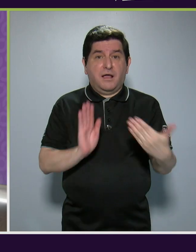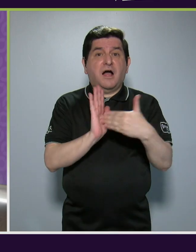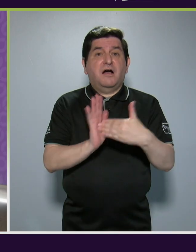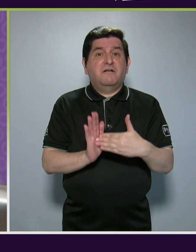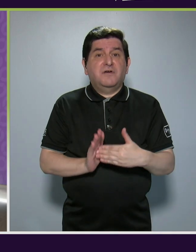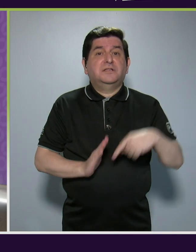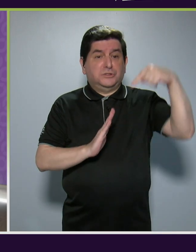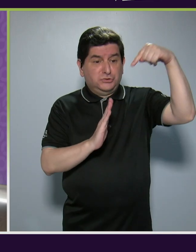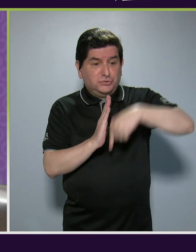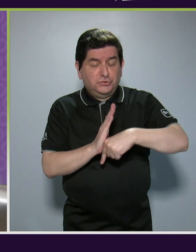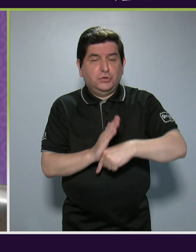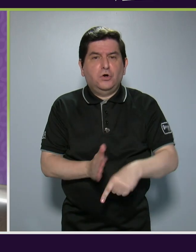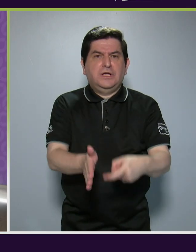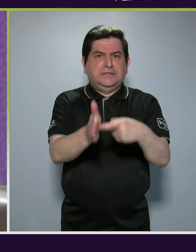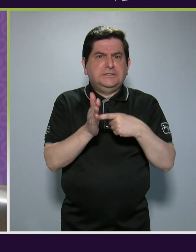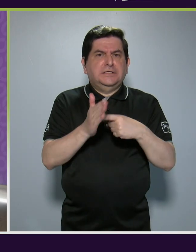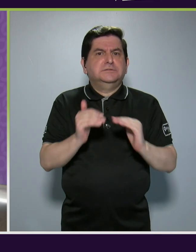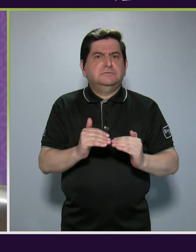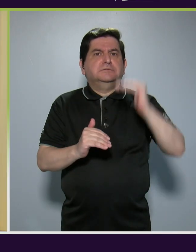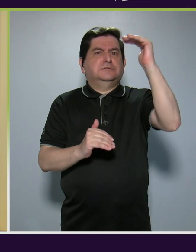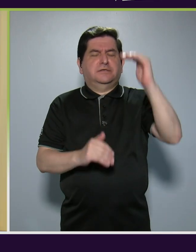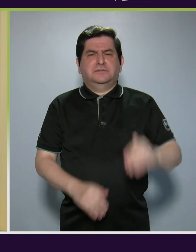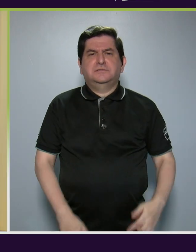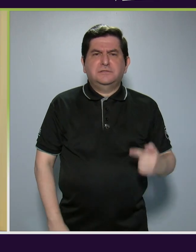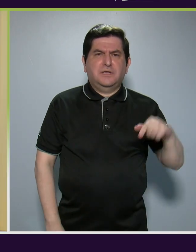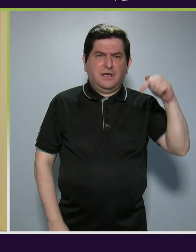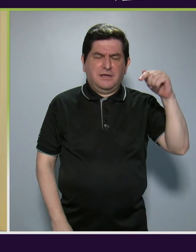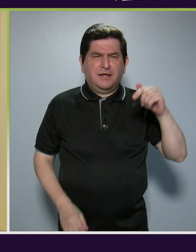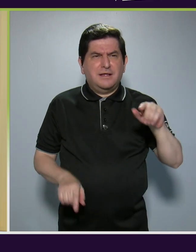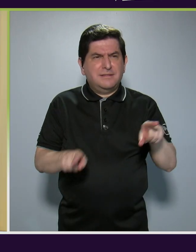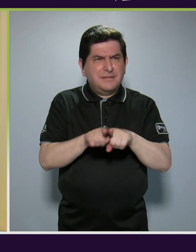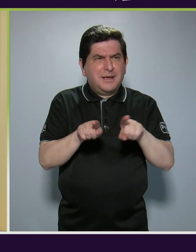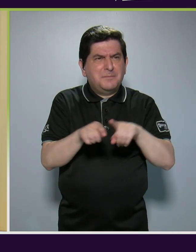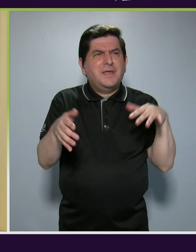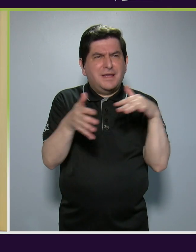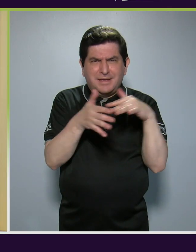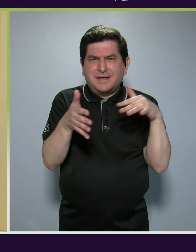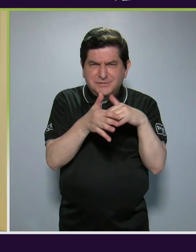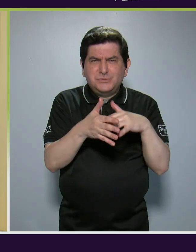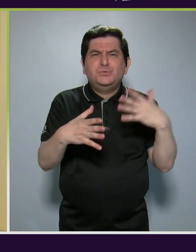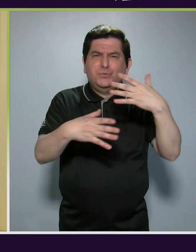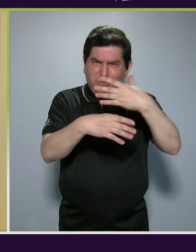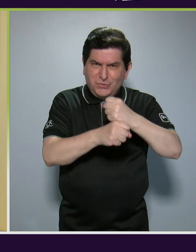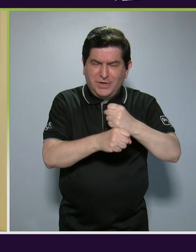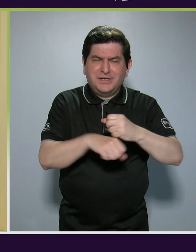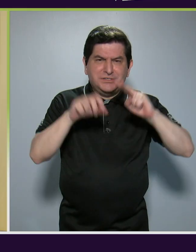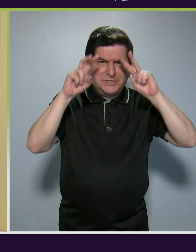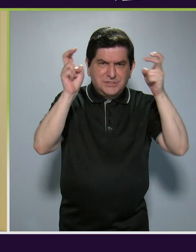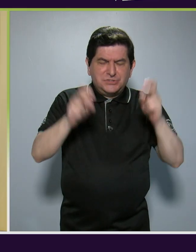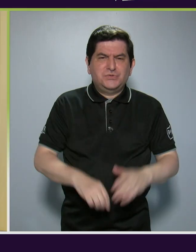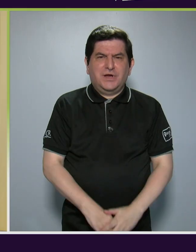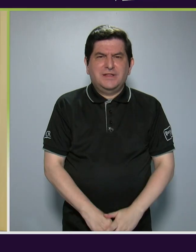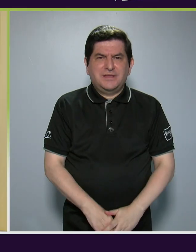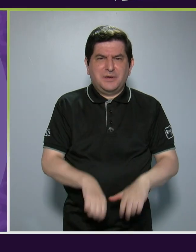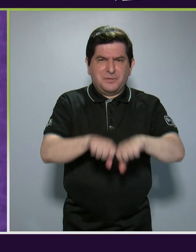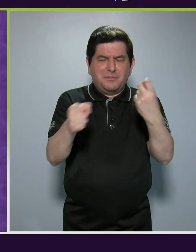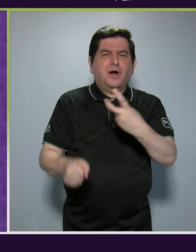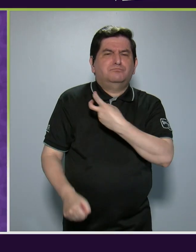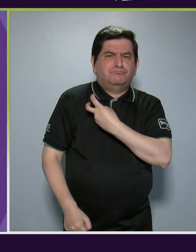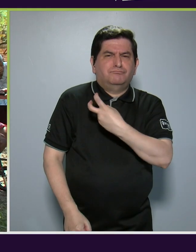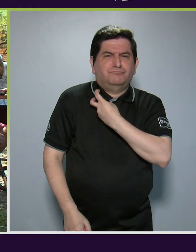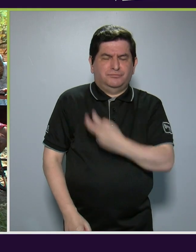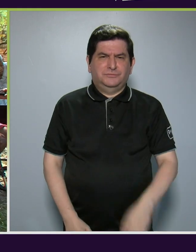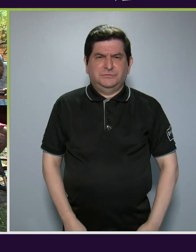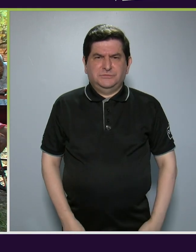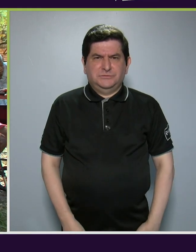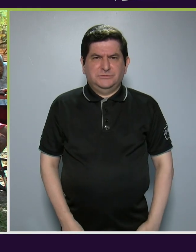más demandas. Hoy, de hecho, hay otro estudio que se realizó con el tema de fracturas y demás, que se